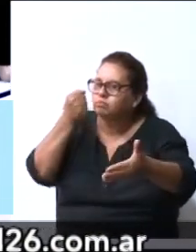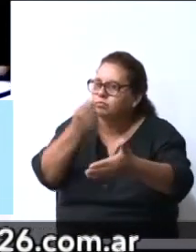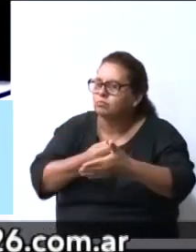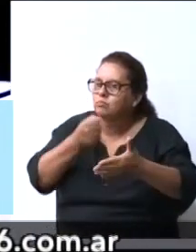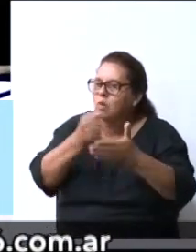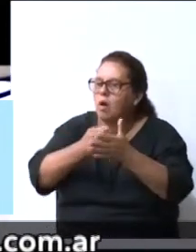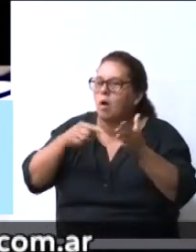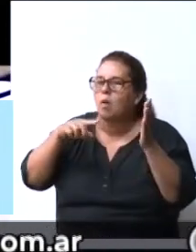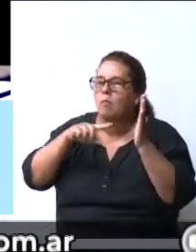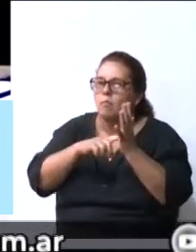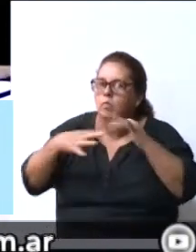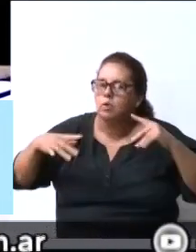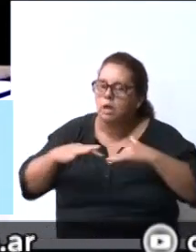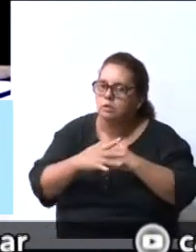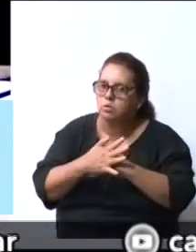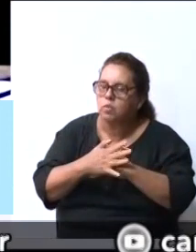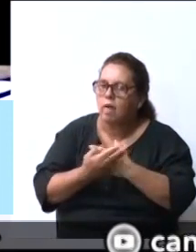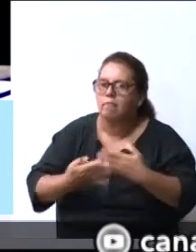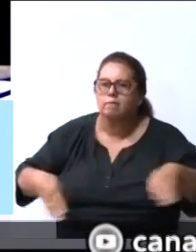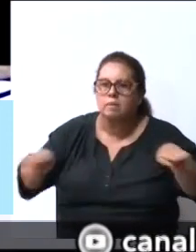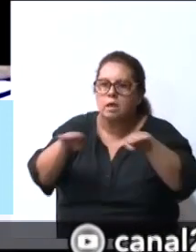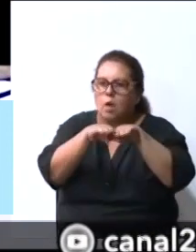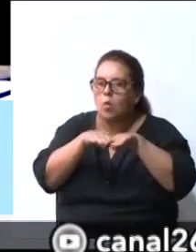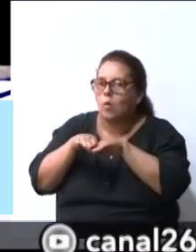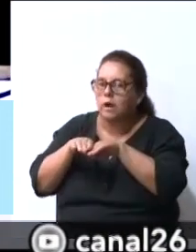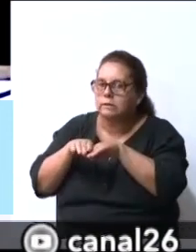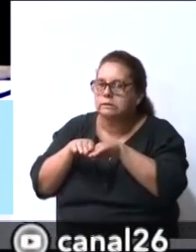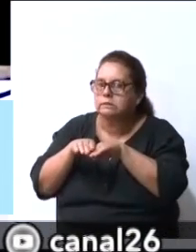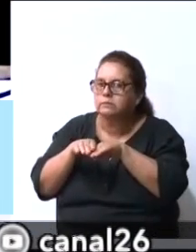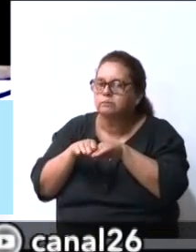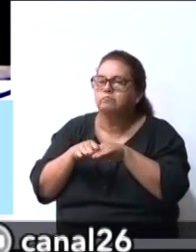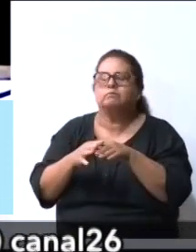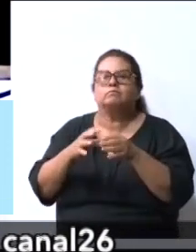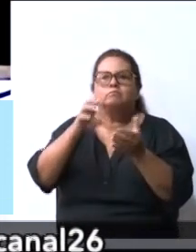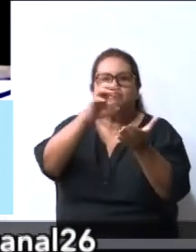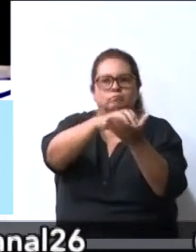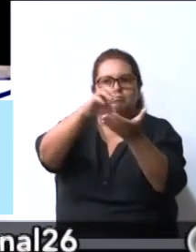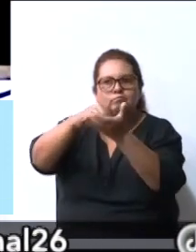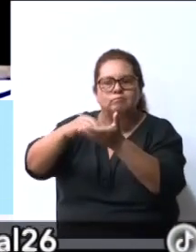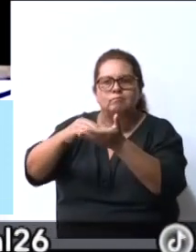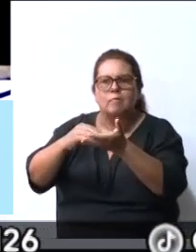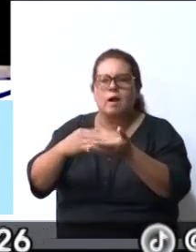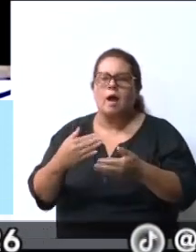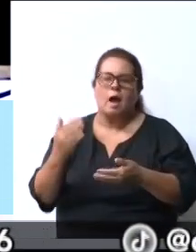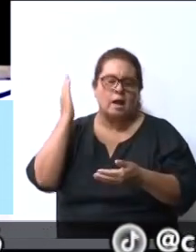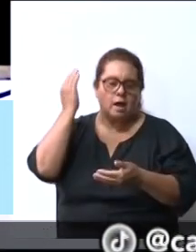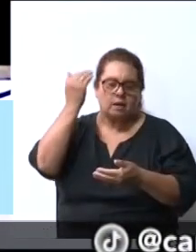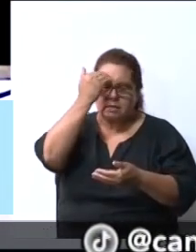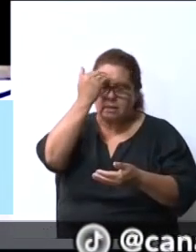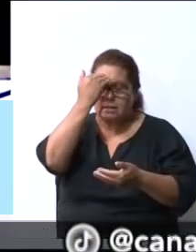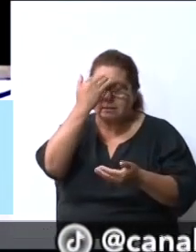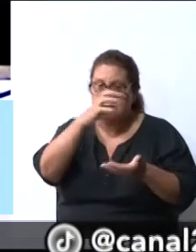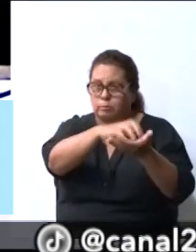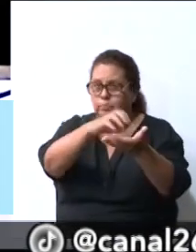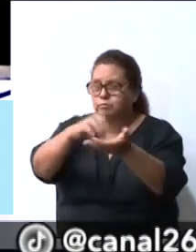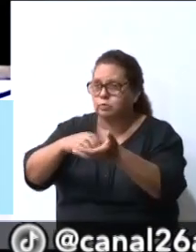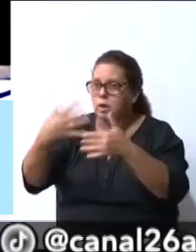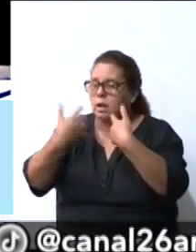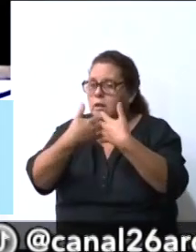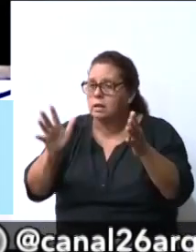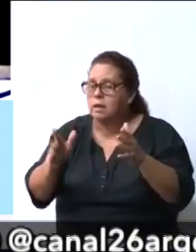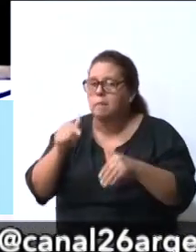más igualitaria. Abrimos 15 centros integrales de la mujer, uno por comuna, que son espacios para que las